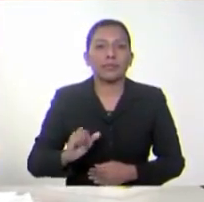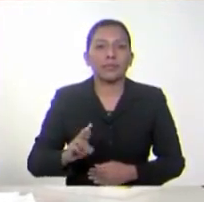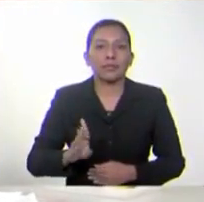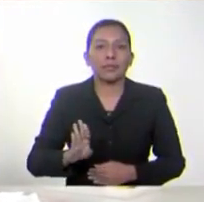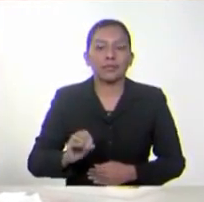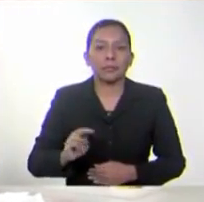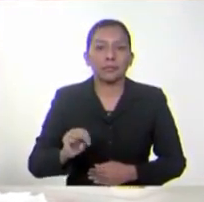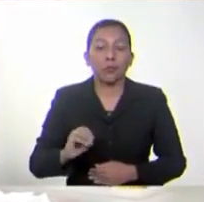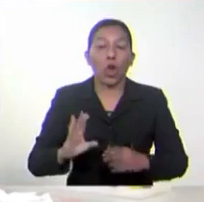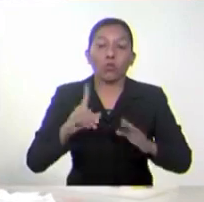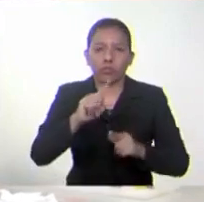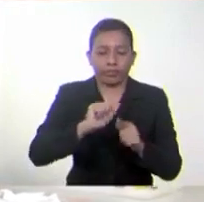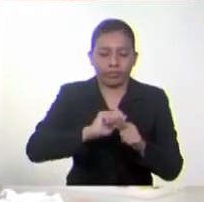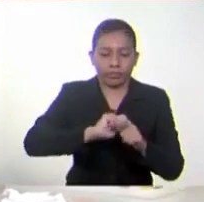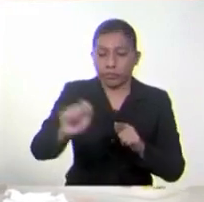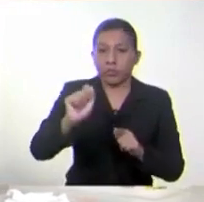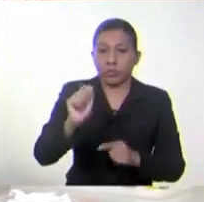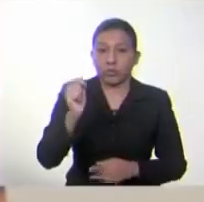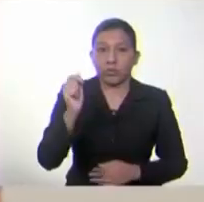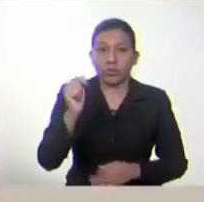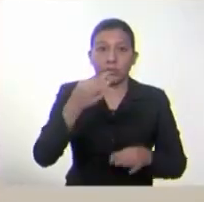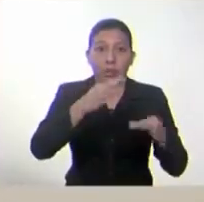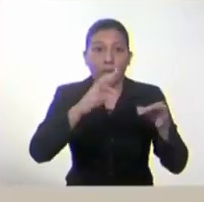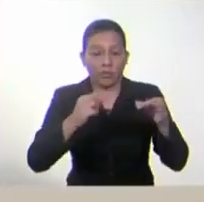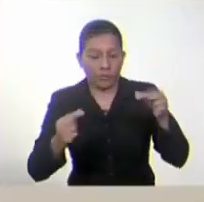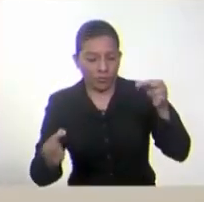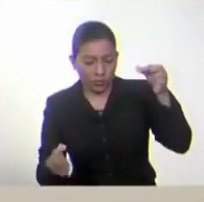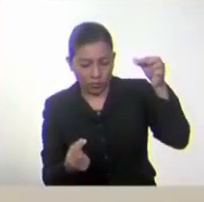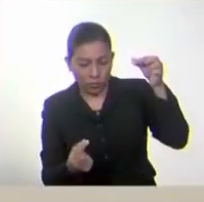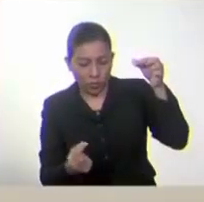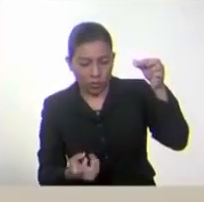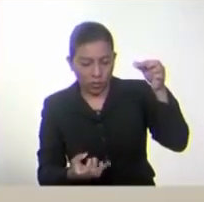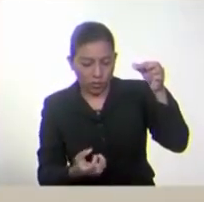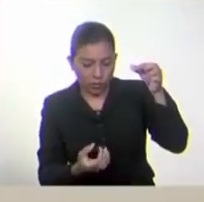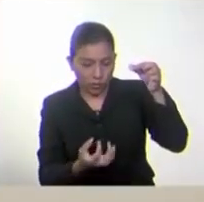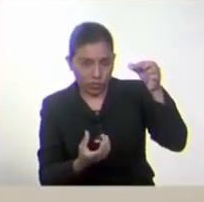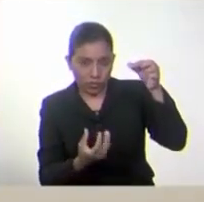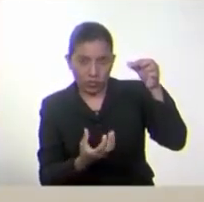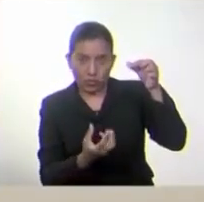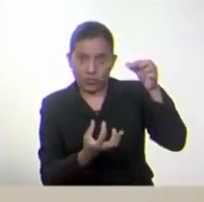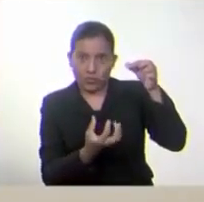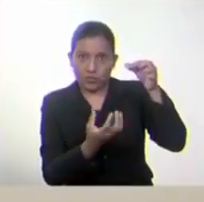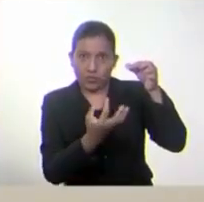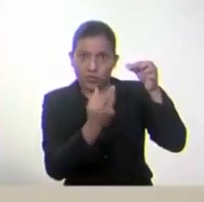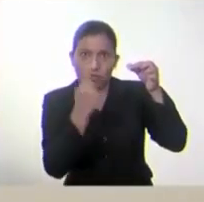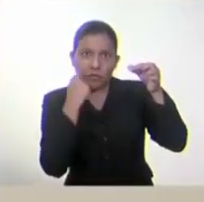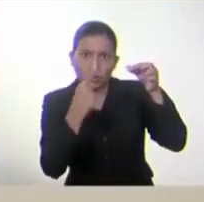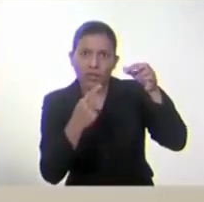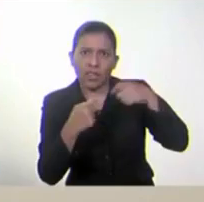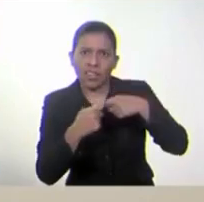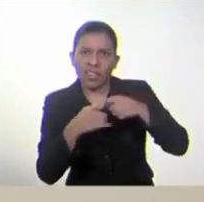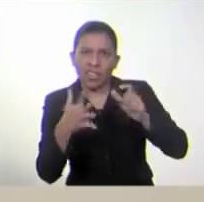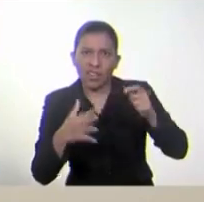un fósforo y quemar una hoja de papel. Y con esto vas a demostrar la liberación de energía.